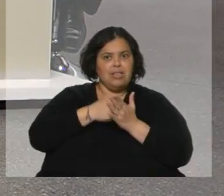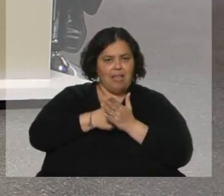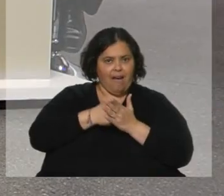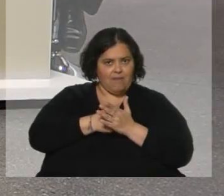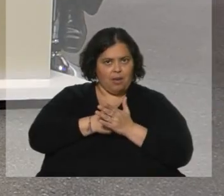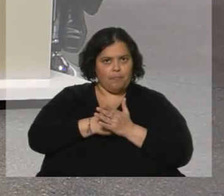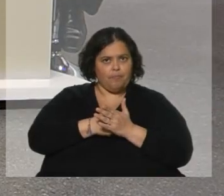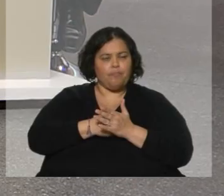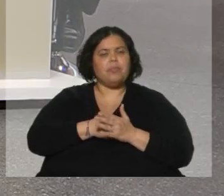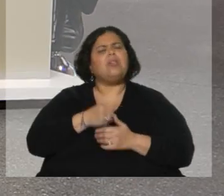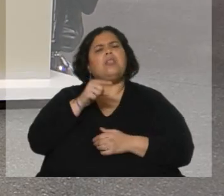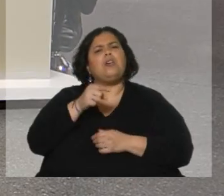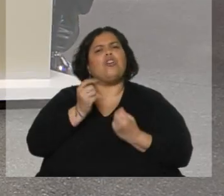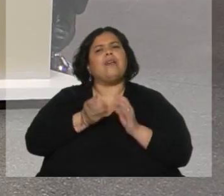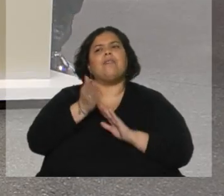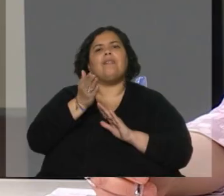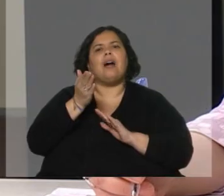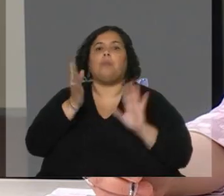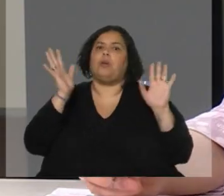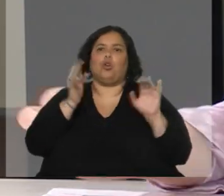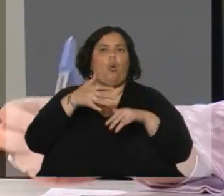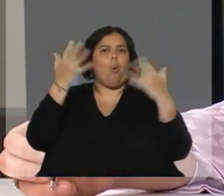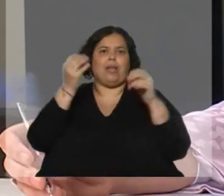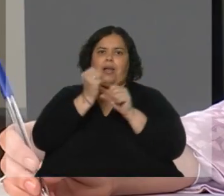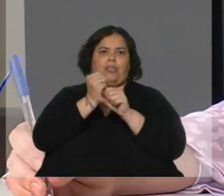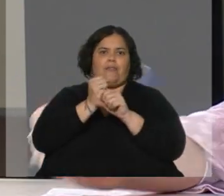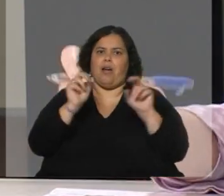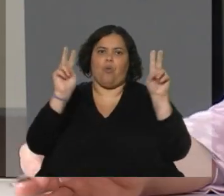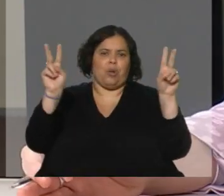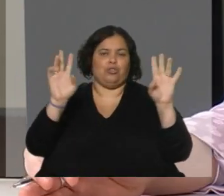con cualquiera que trabaje en la línea del bolsonismo